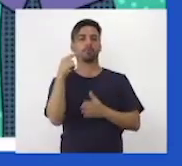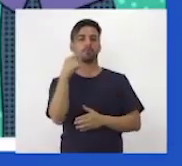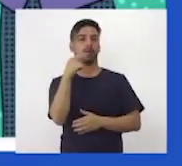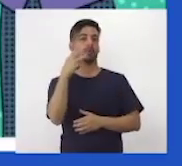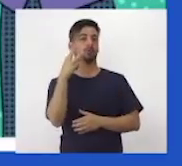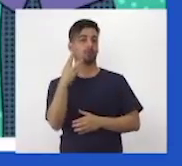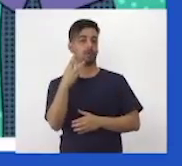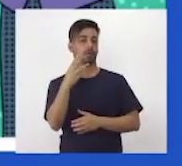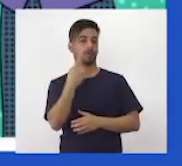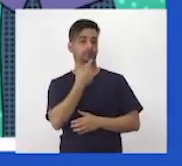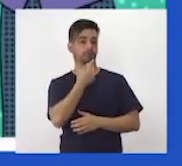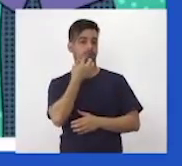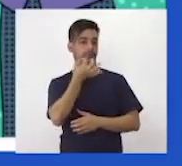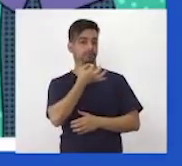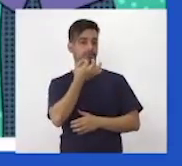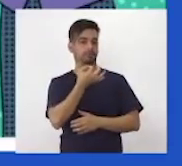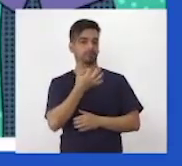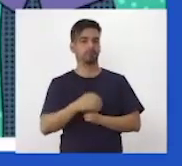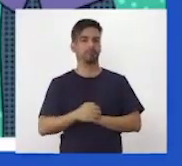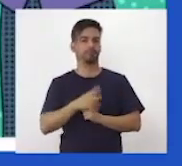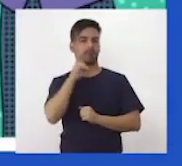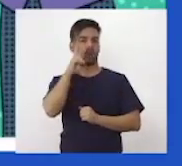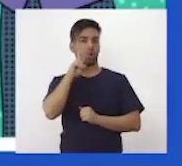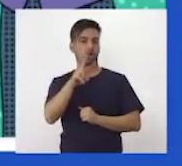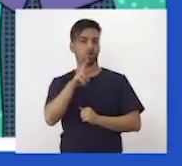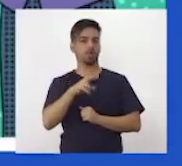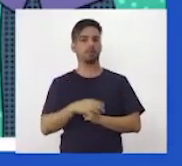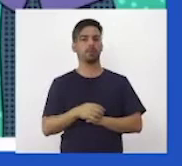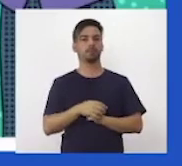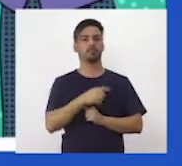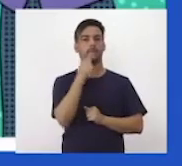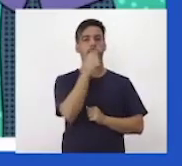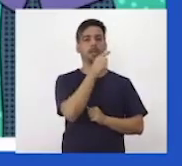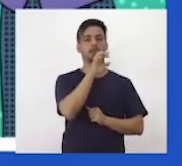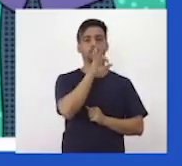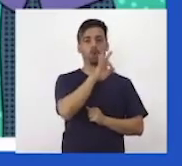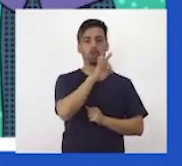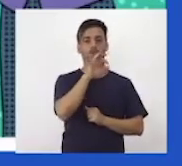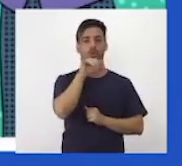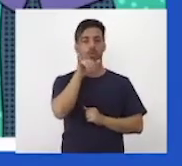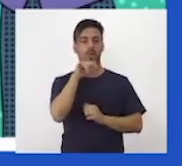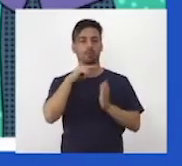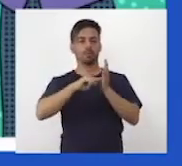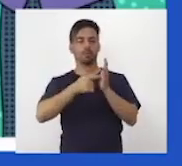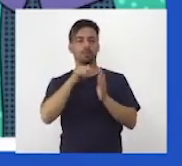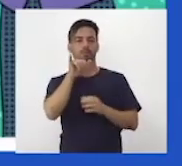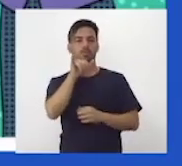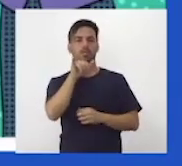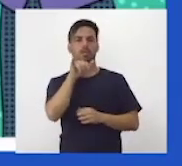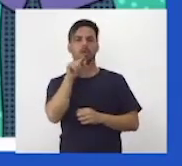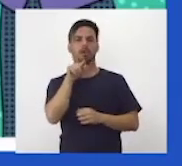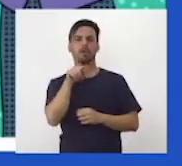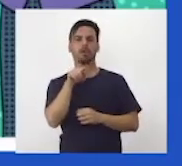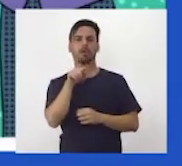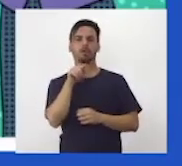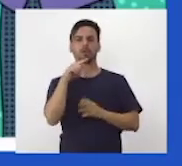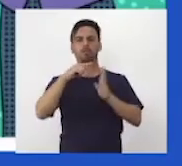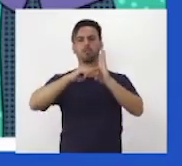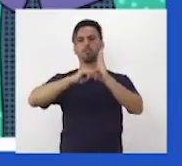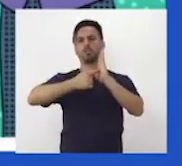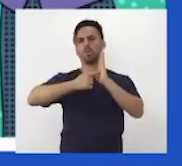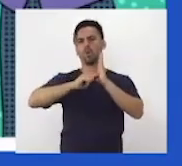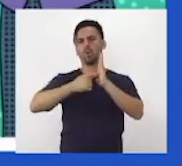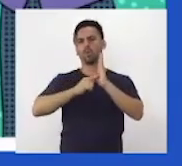3, está expresado, observa que menos 8y por y está